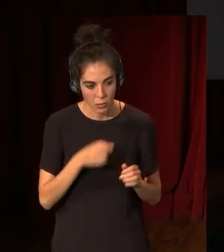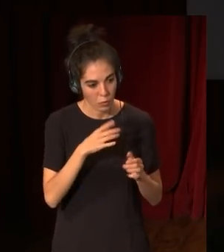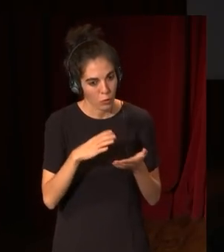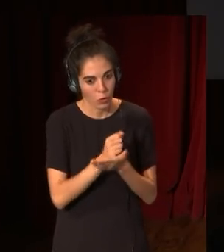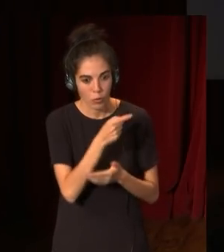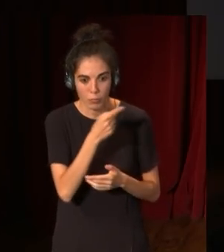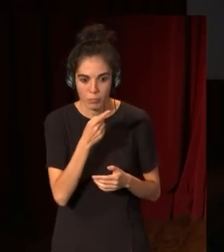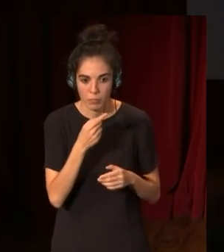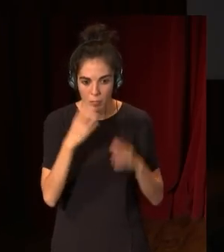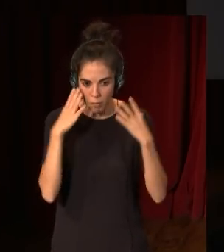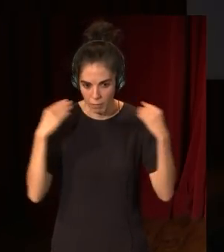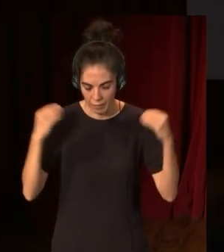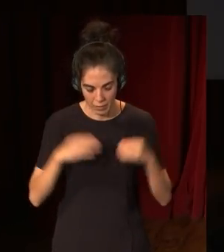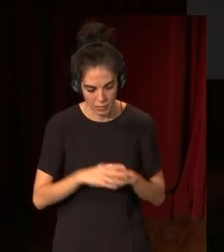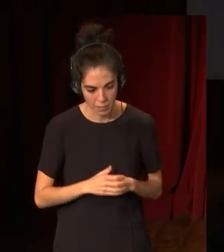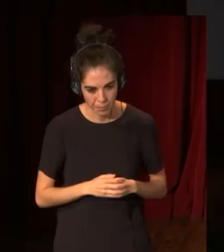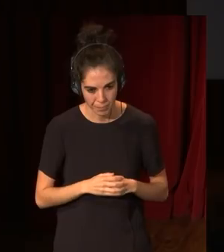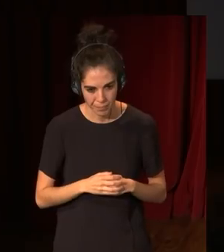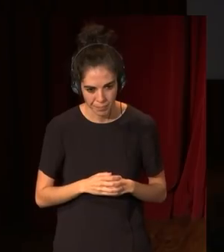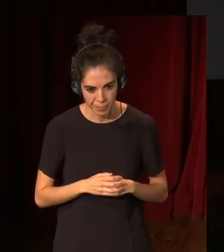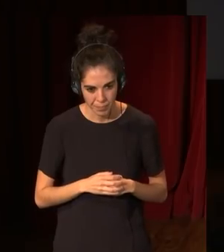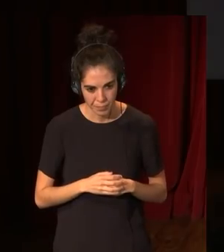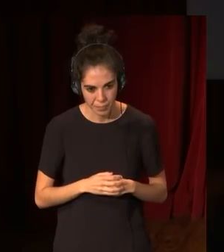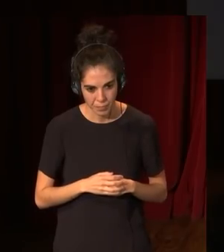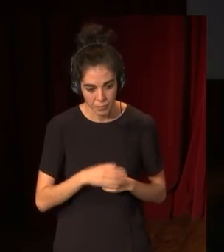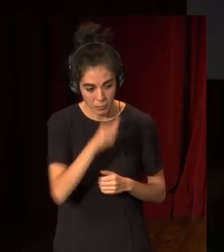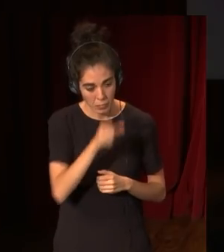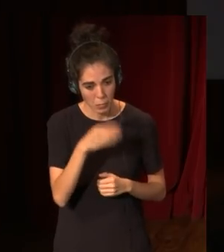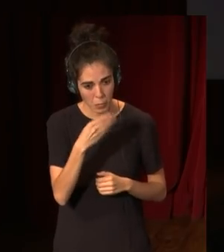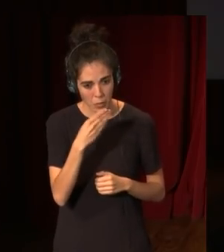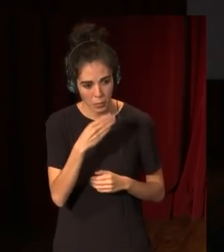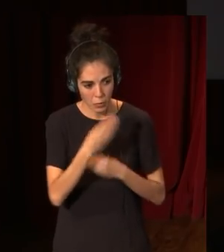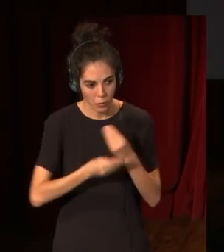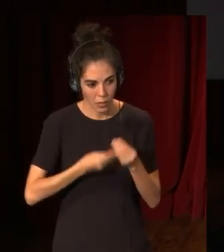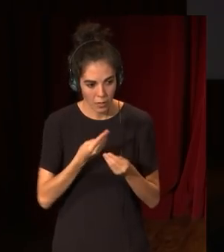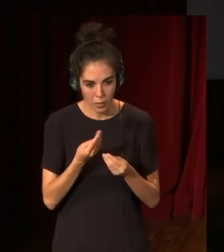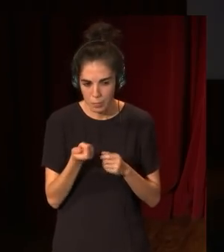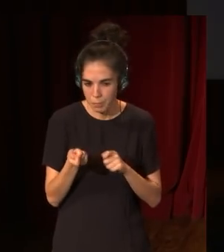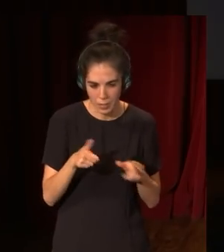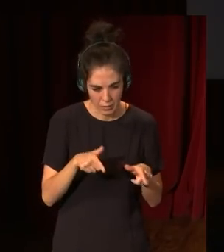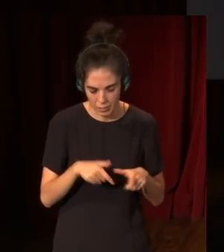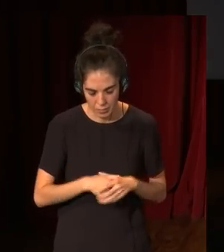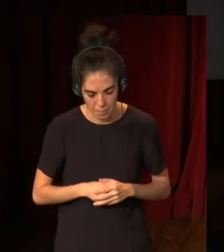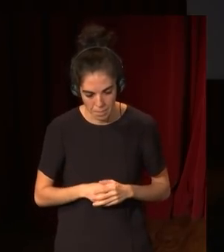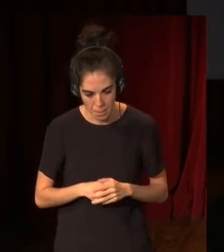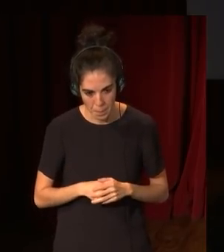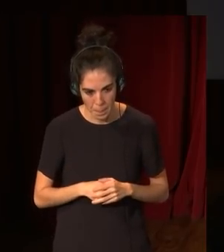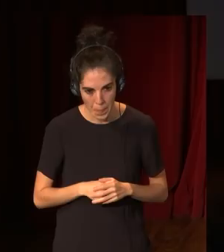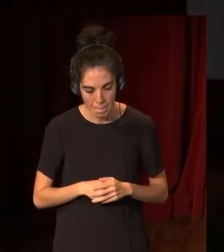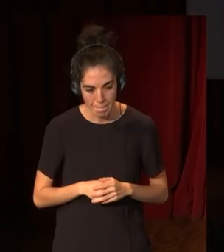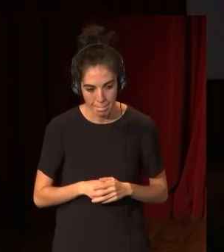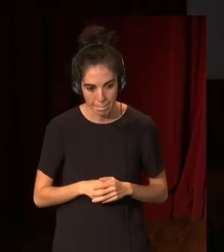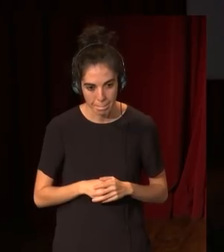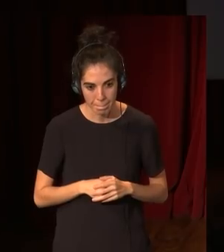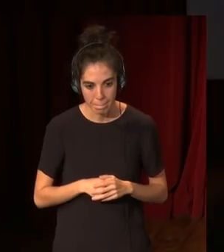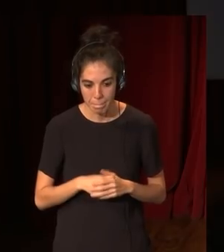eran cosas de plantas podemos haber aquí bermejo hace de alguna manera lo mismo pero incluso va más